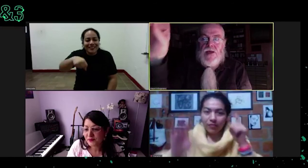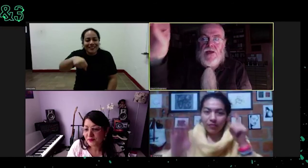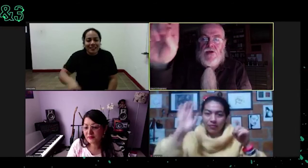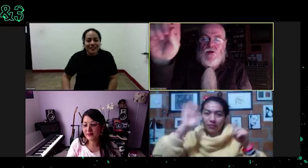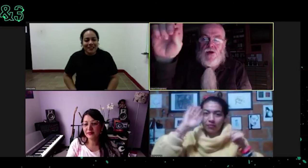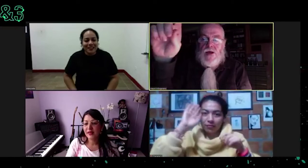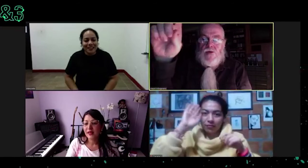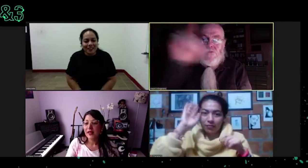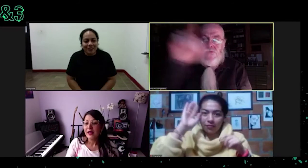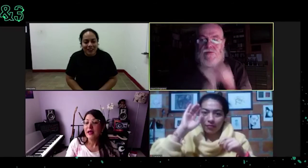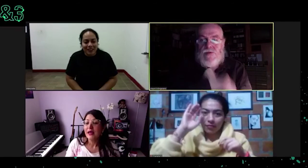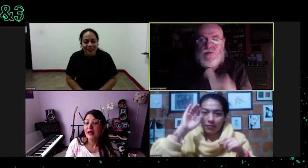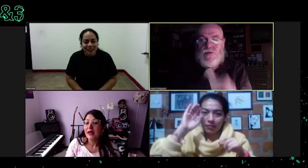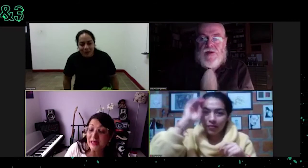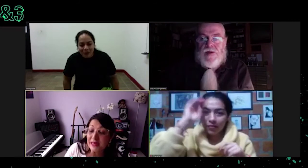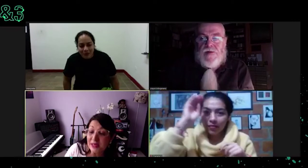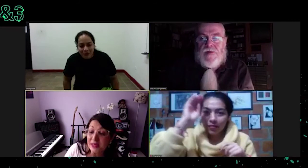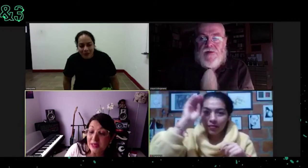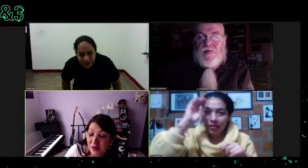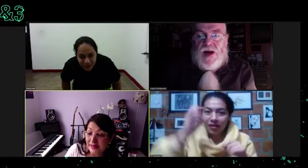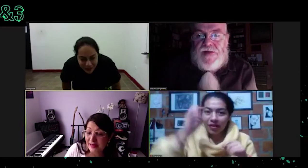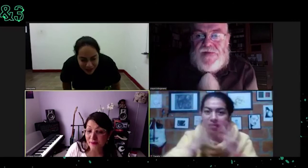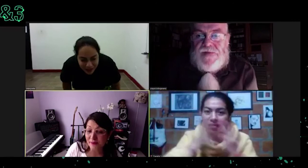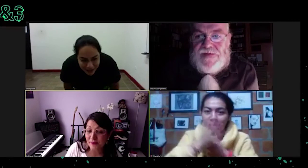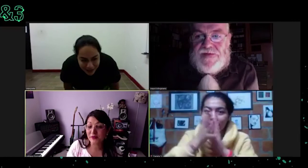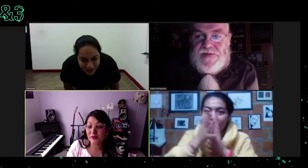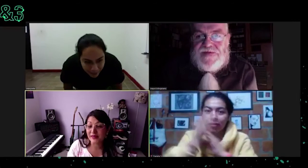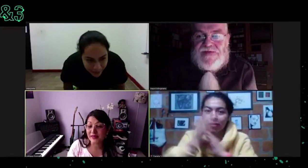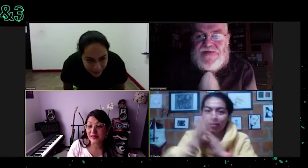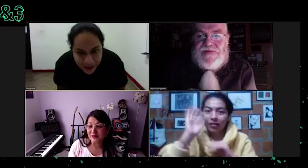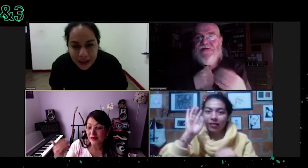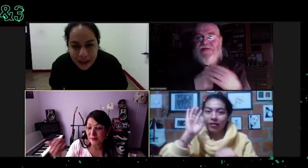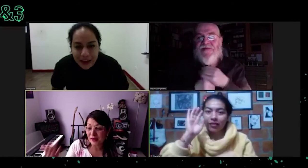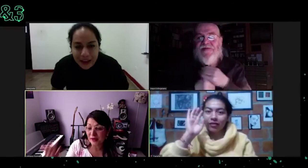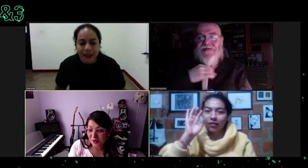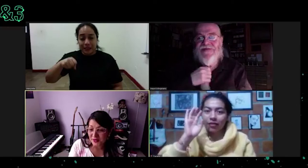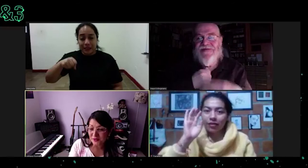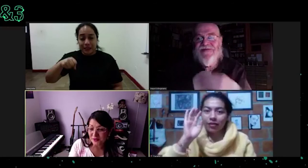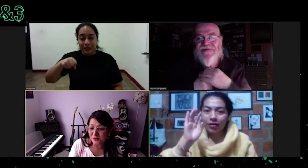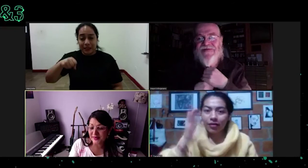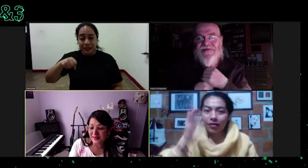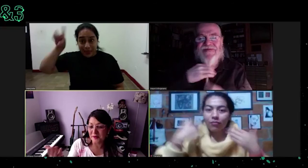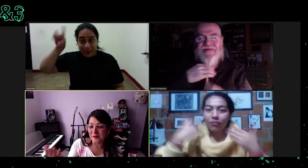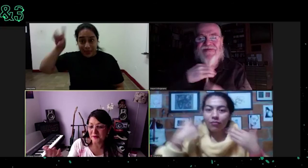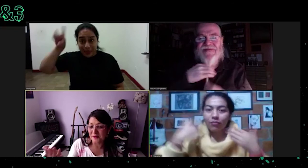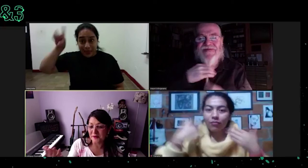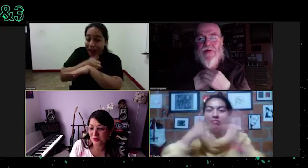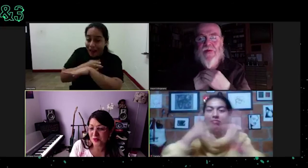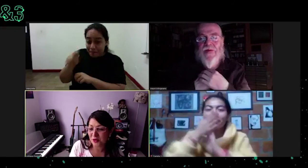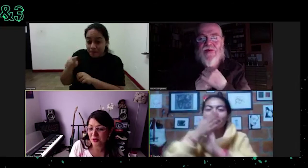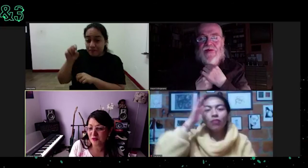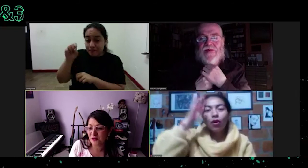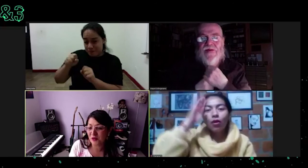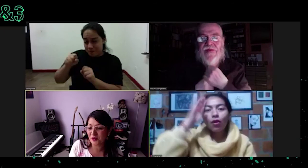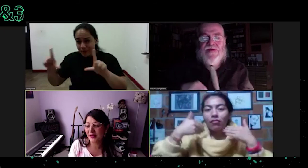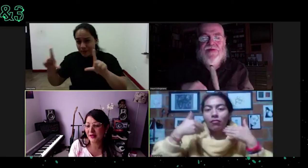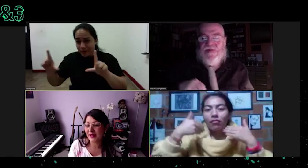con el dedo. Sí, pero, yo ahorita le pregunté que si quería hacer una pregunta, que abriera su